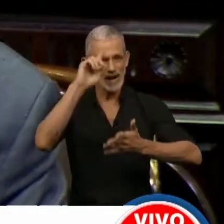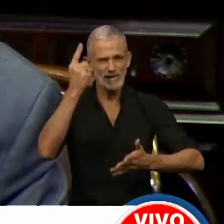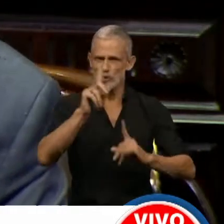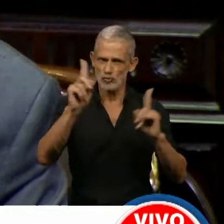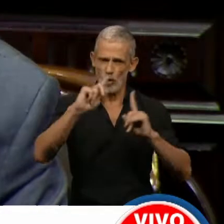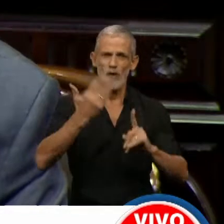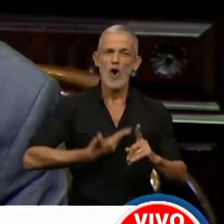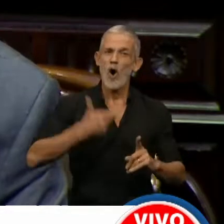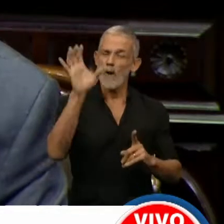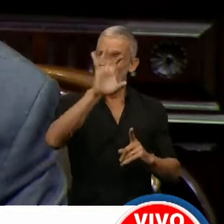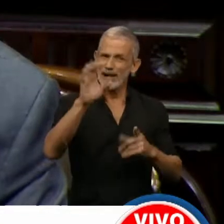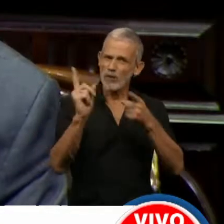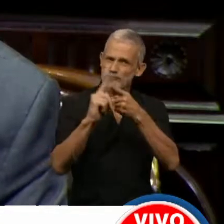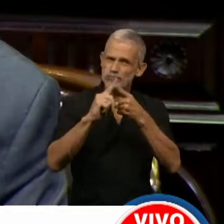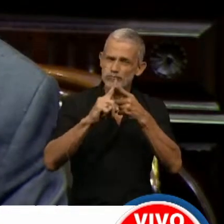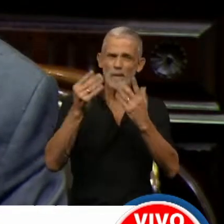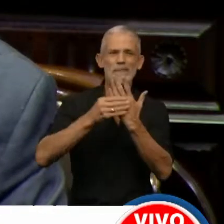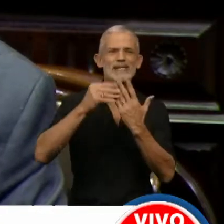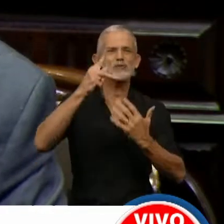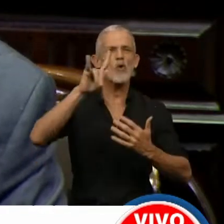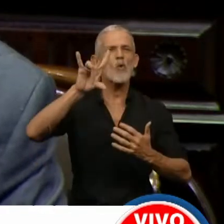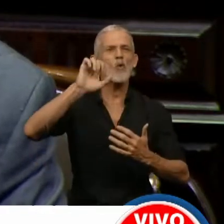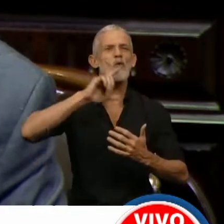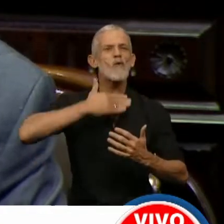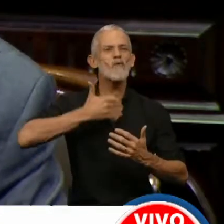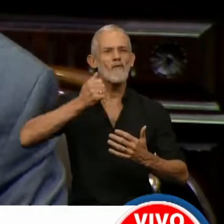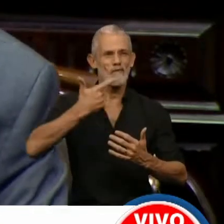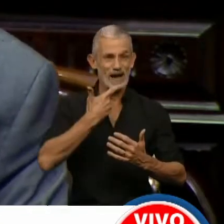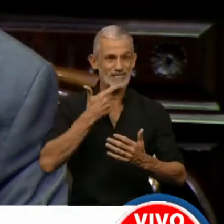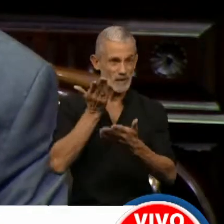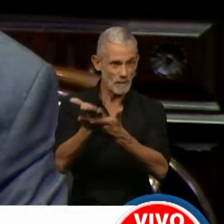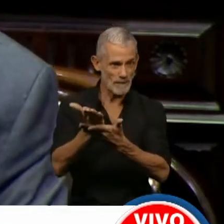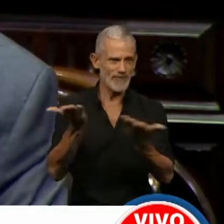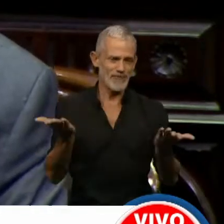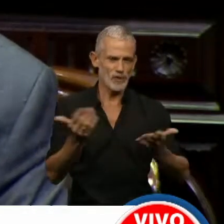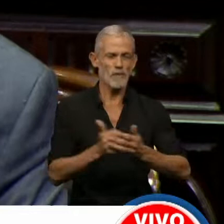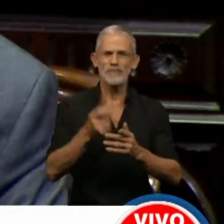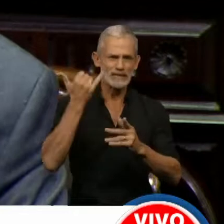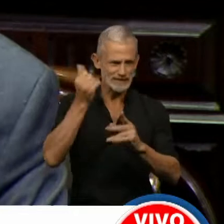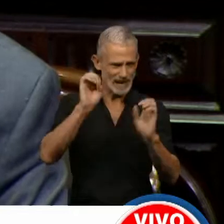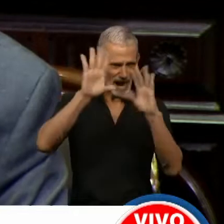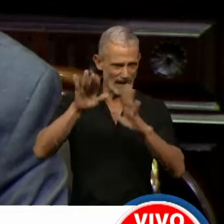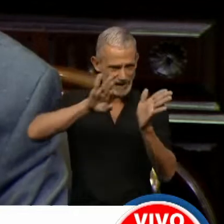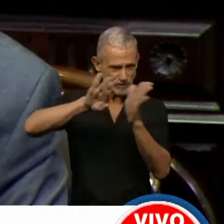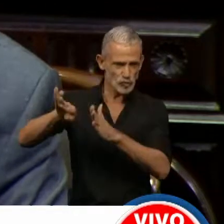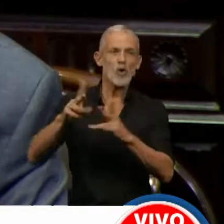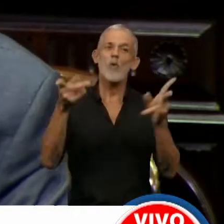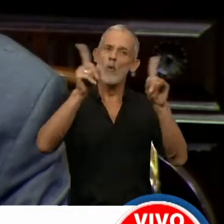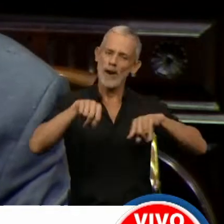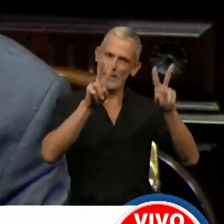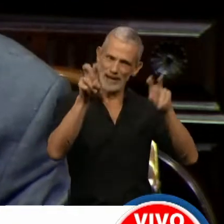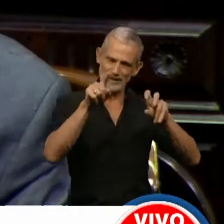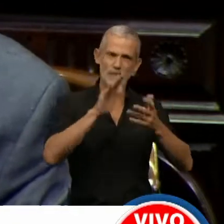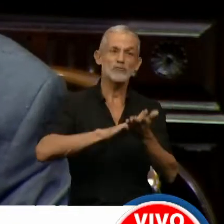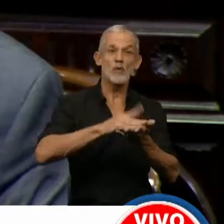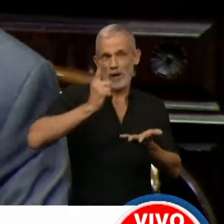el gobernador quien habló con el ministro Culfas y le solicitó esto. Así que, hecha esta aclaración y yendo al tema